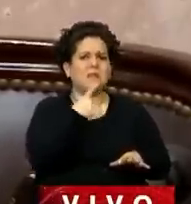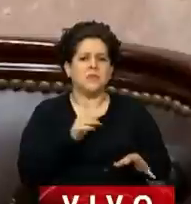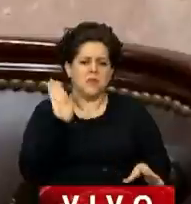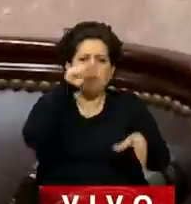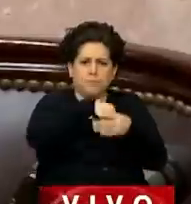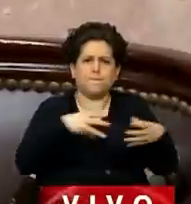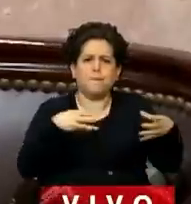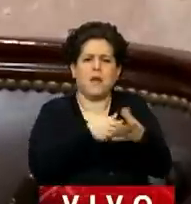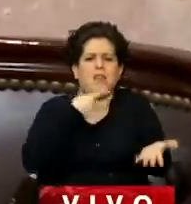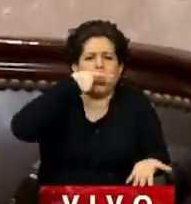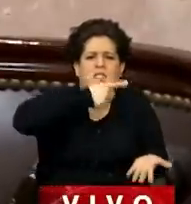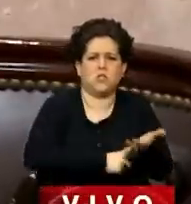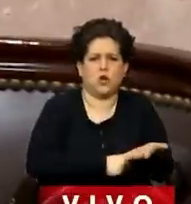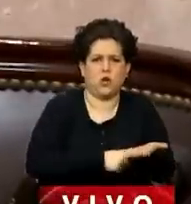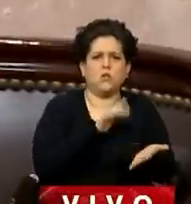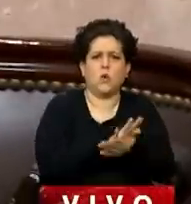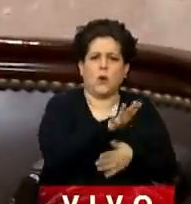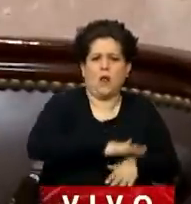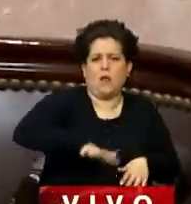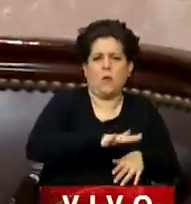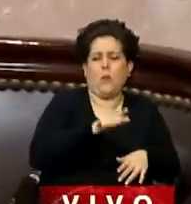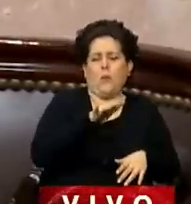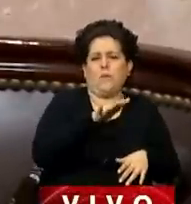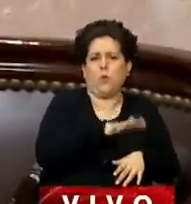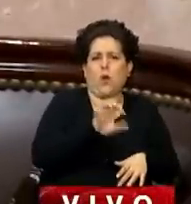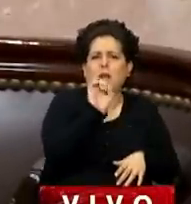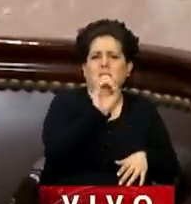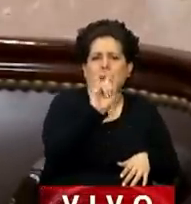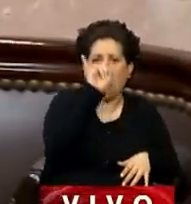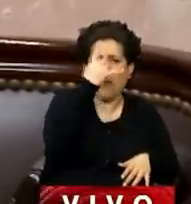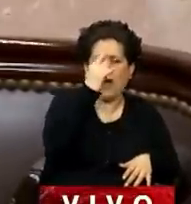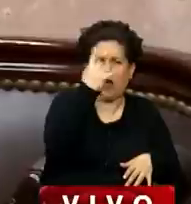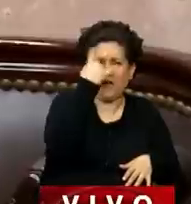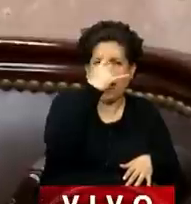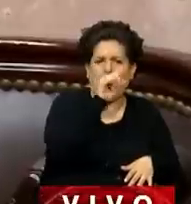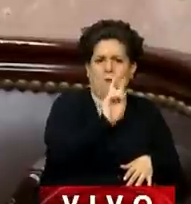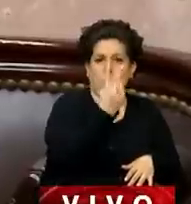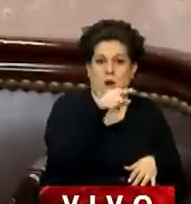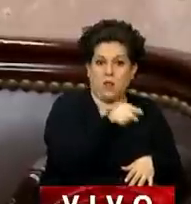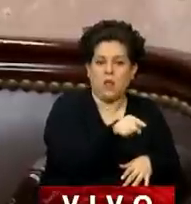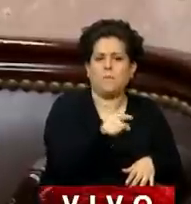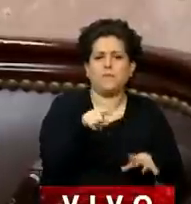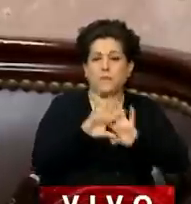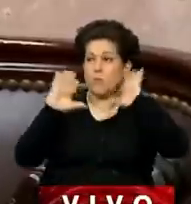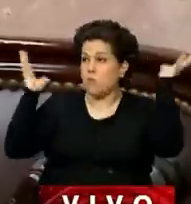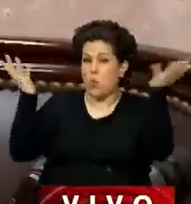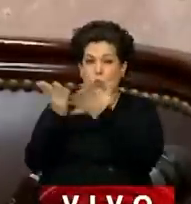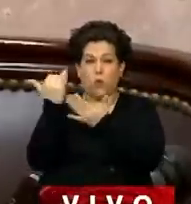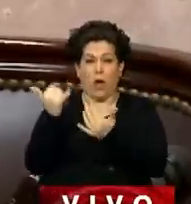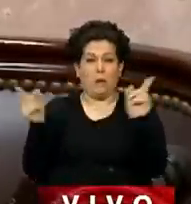la toma de decisiones respecto de vaca muerta en un momento donde el mundo vive una crisis energética